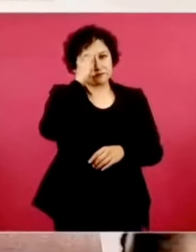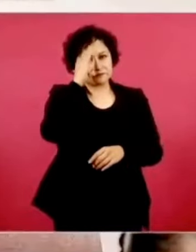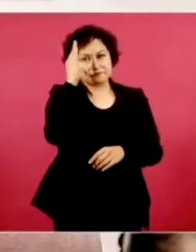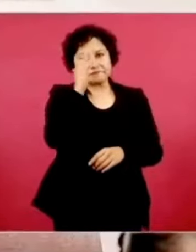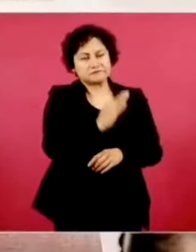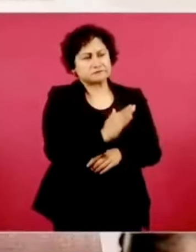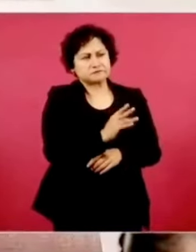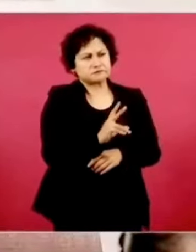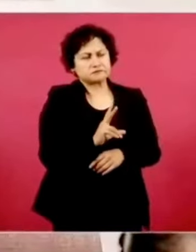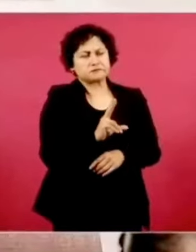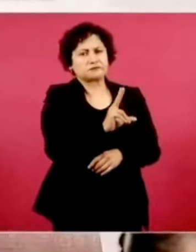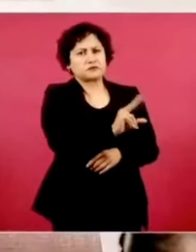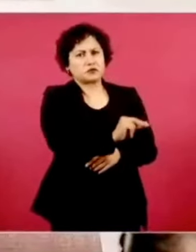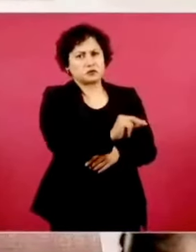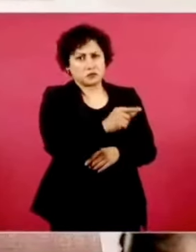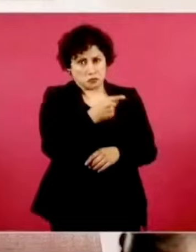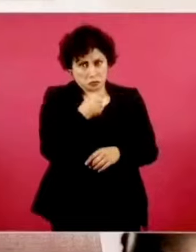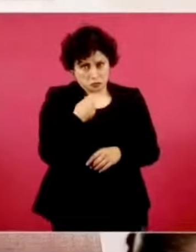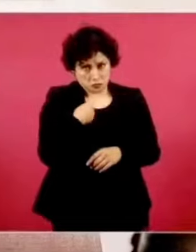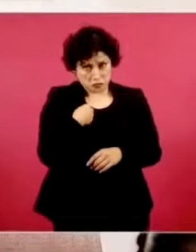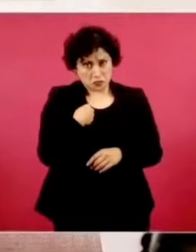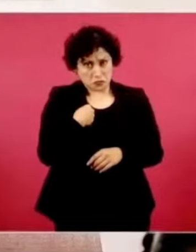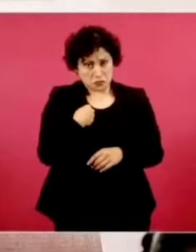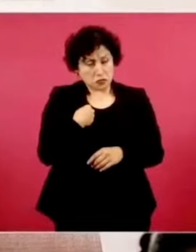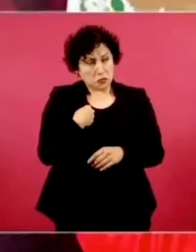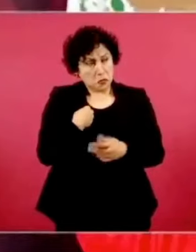yo no fui a la revolución para hacerme hacendado.